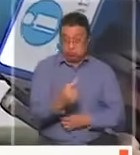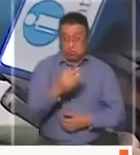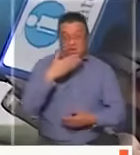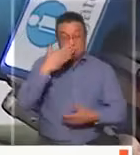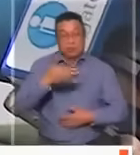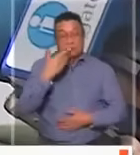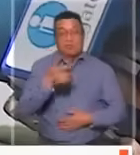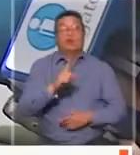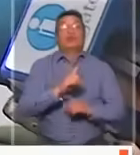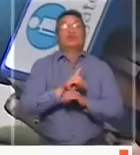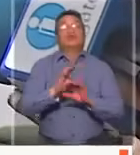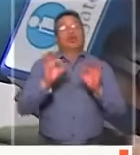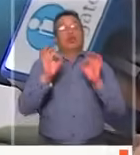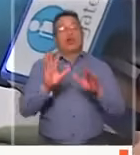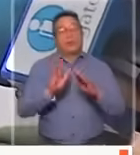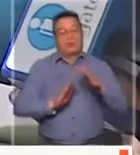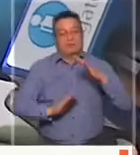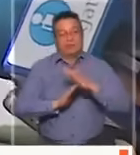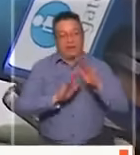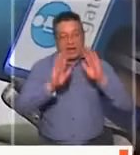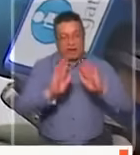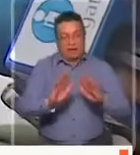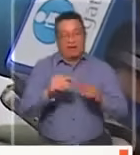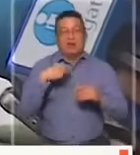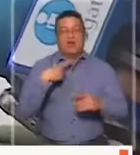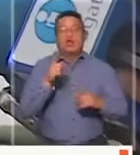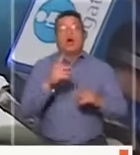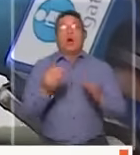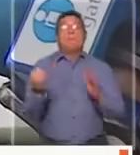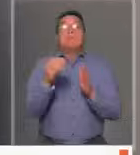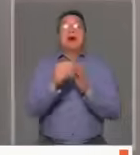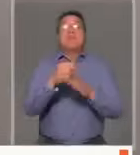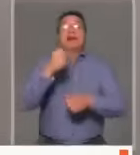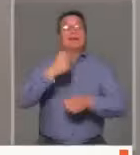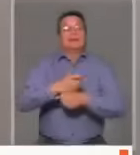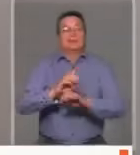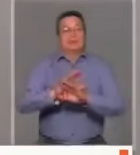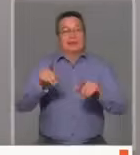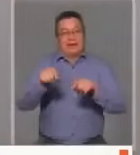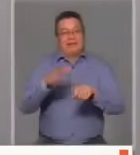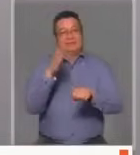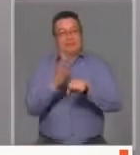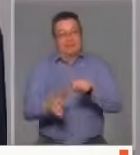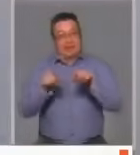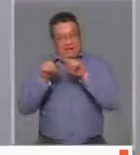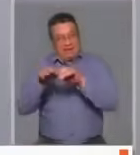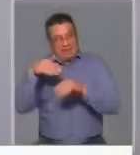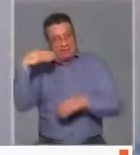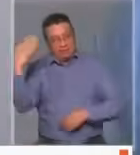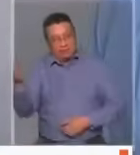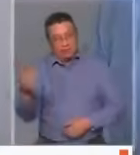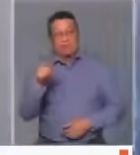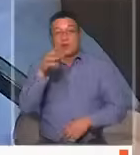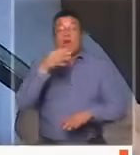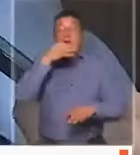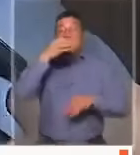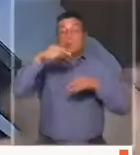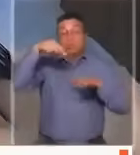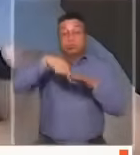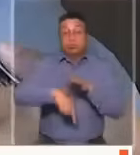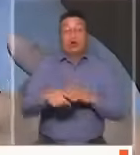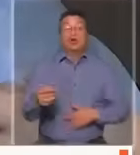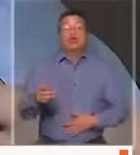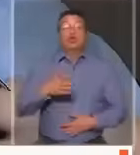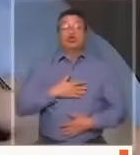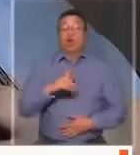No da lugar, digamos, que pueda seguir ostentando una tarea de esa dimensión. El ministro Cordero profundizó sobre sus dichos. Yo no